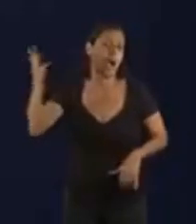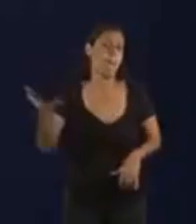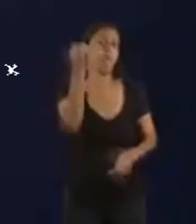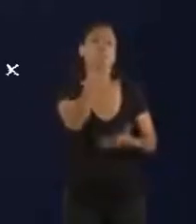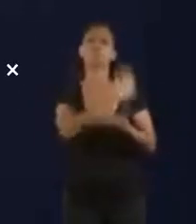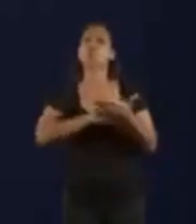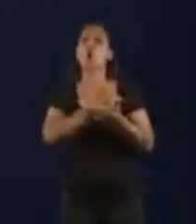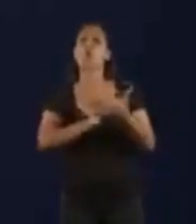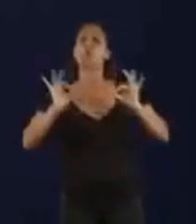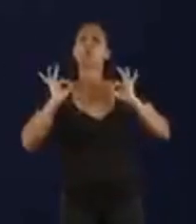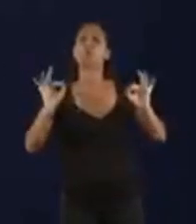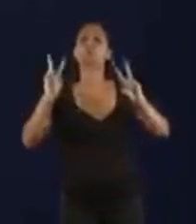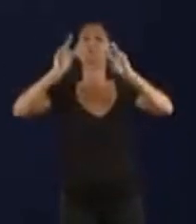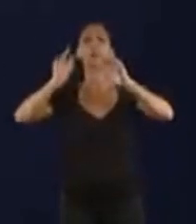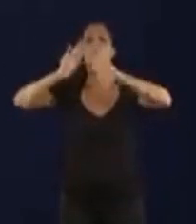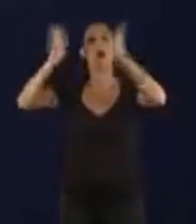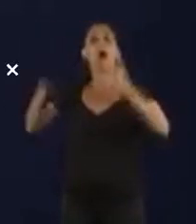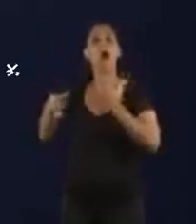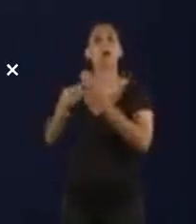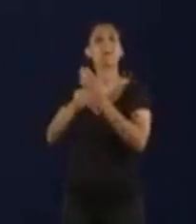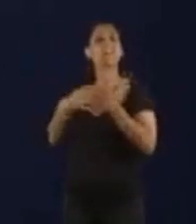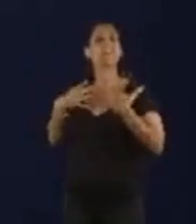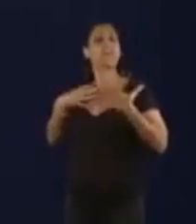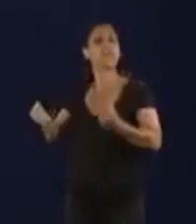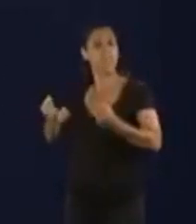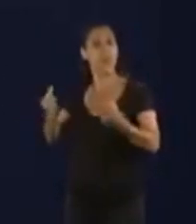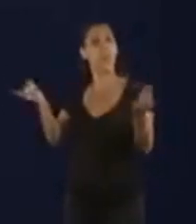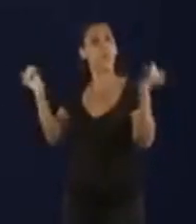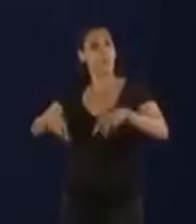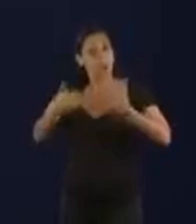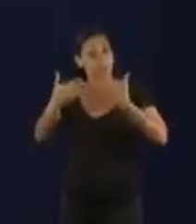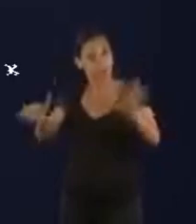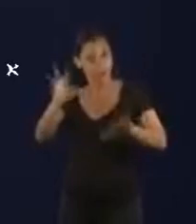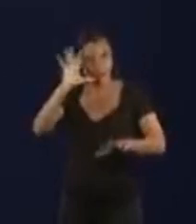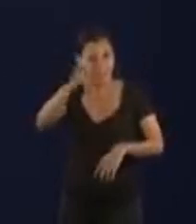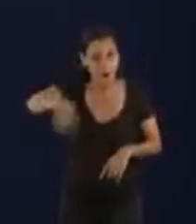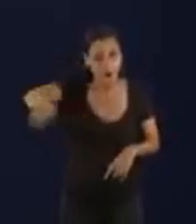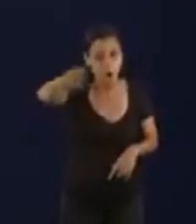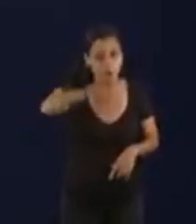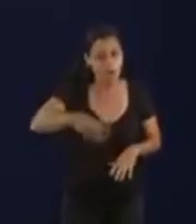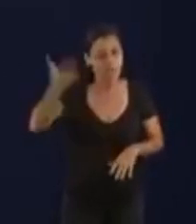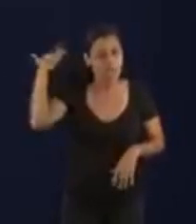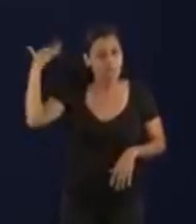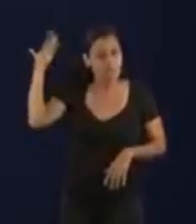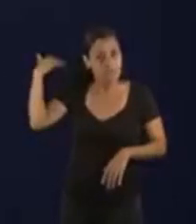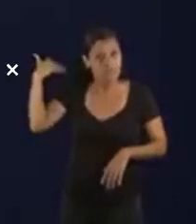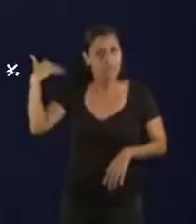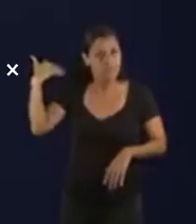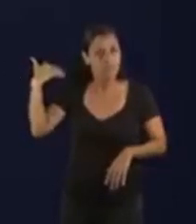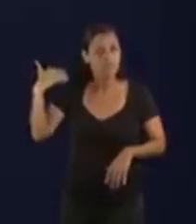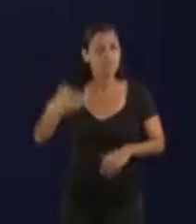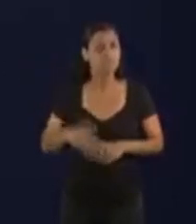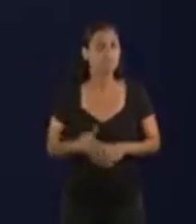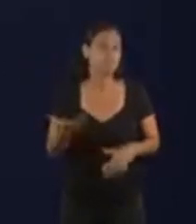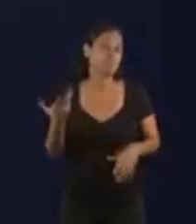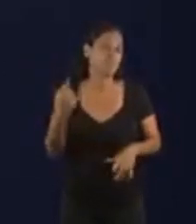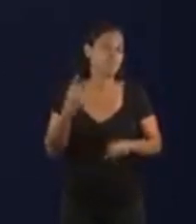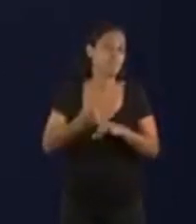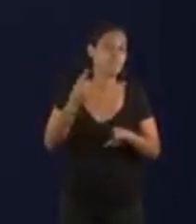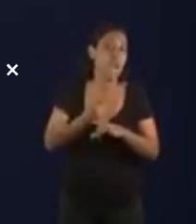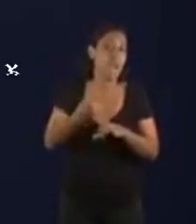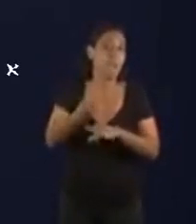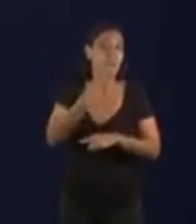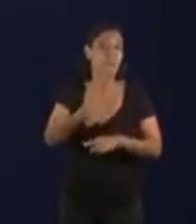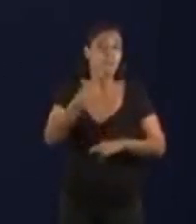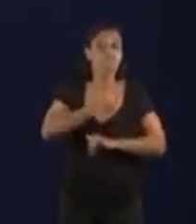que salud sea ministerio recordarán ustedes aquella Aquel famoso cántico de tenemos